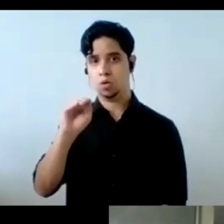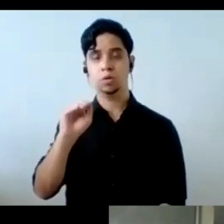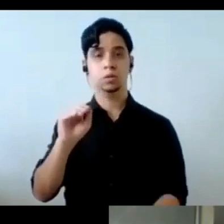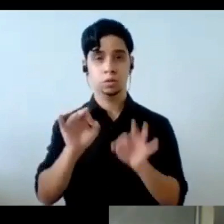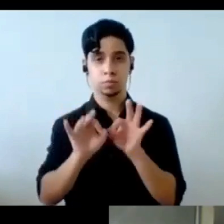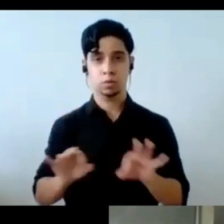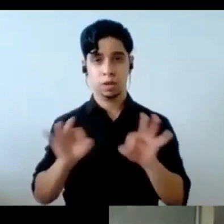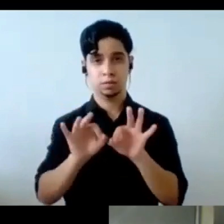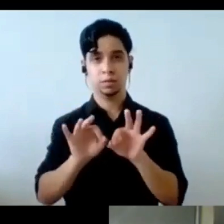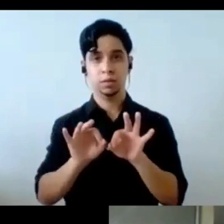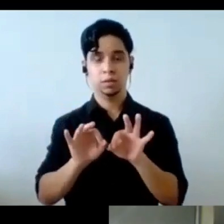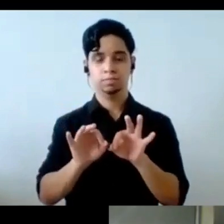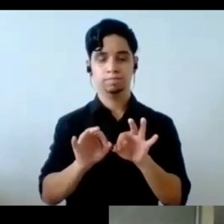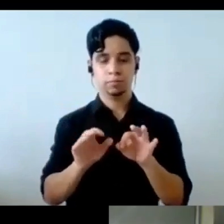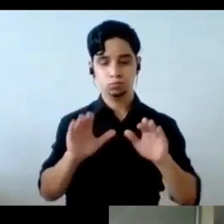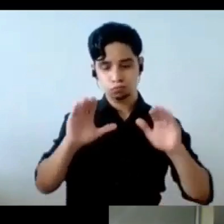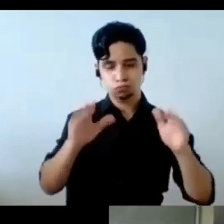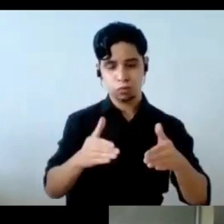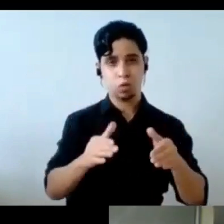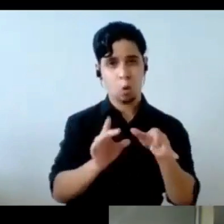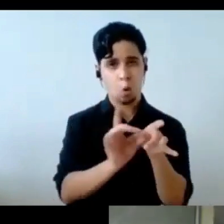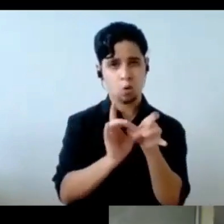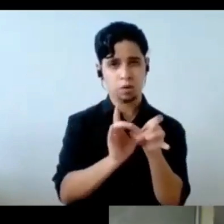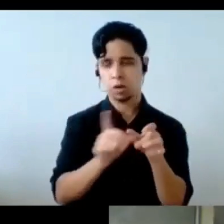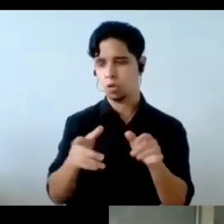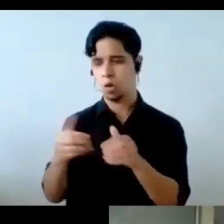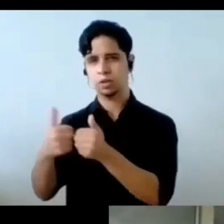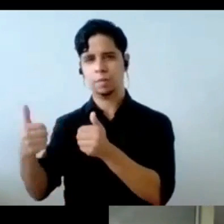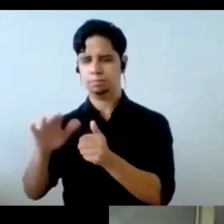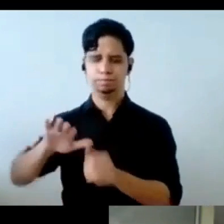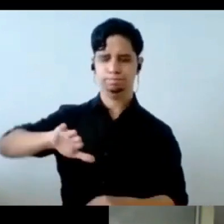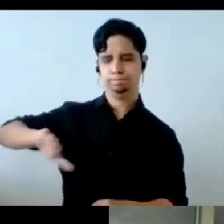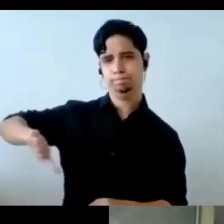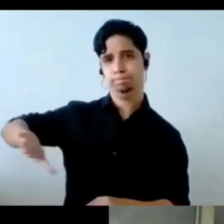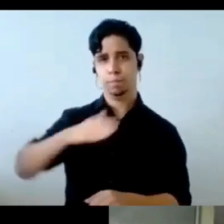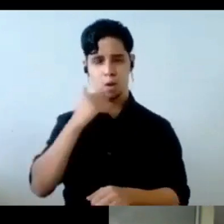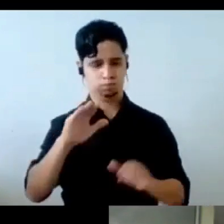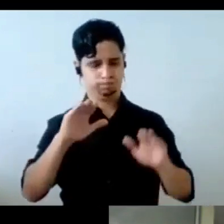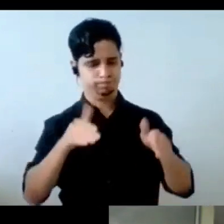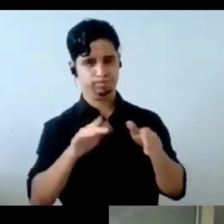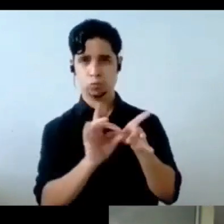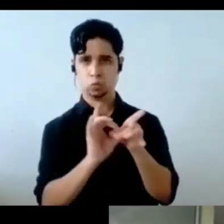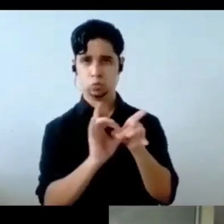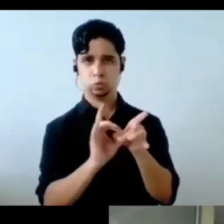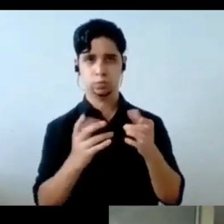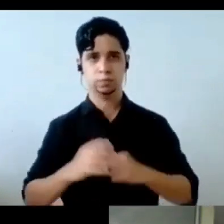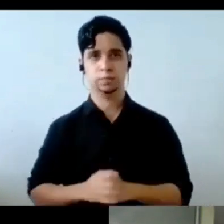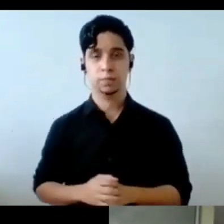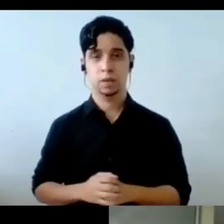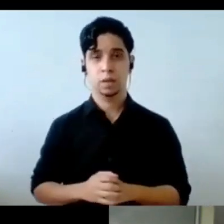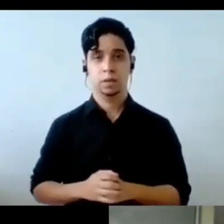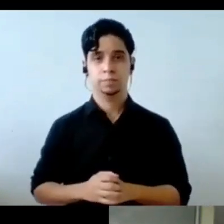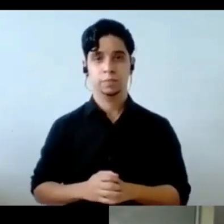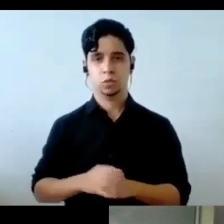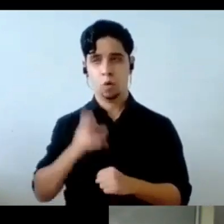Concentrándonos en lo que nos une, no en lo que nos separa. Exacto. Esto de estar mirando así para ver dónde ustedes están es un poema para mí.